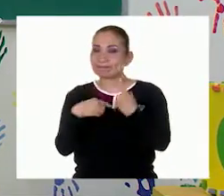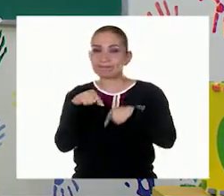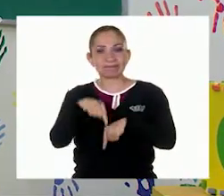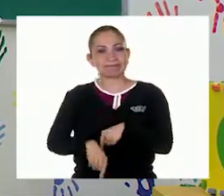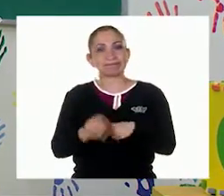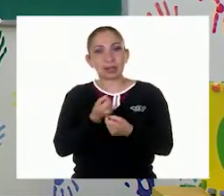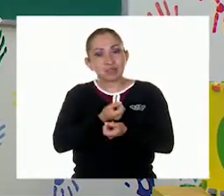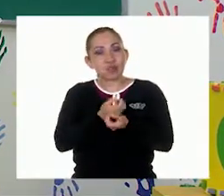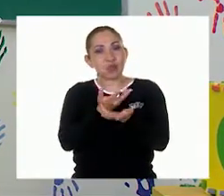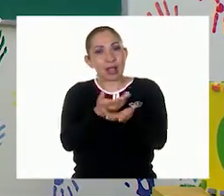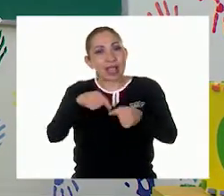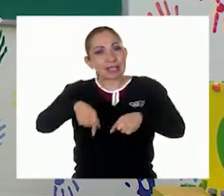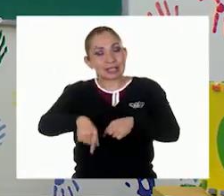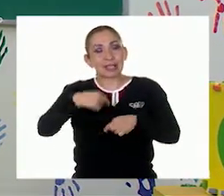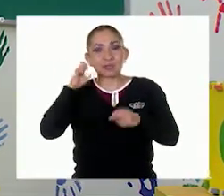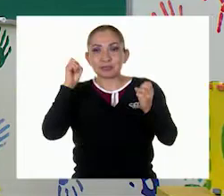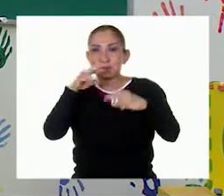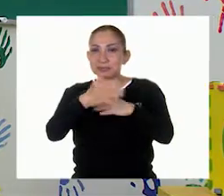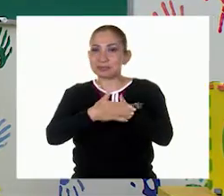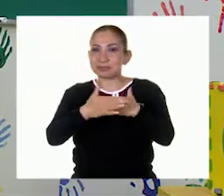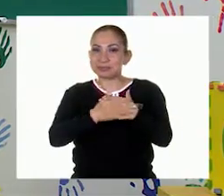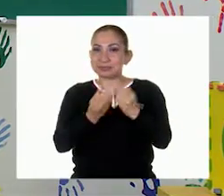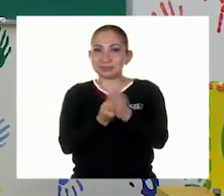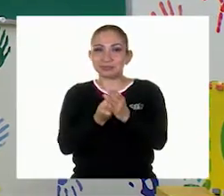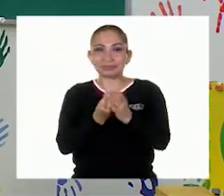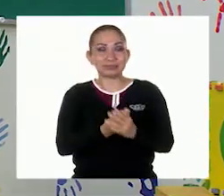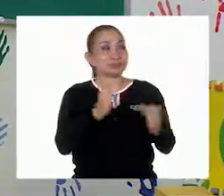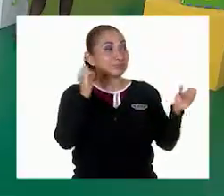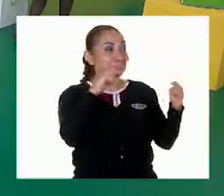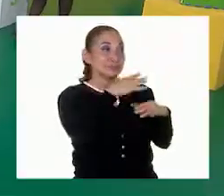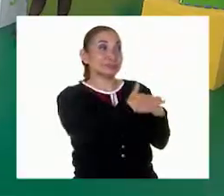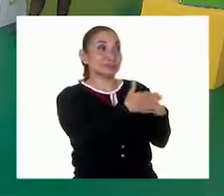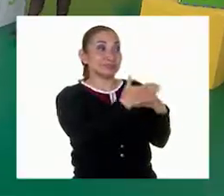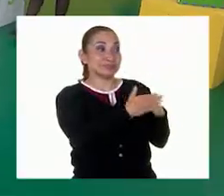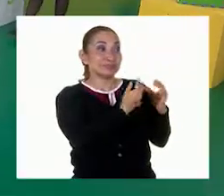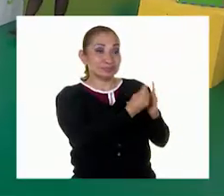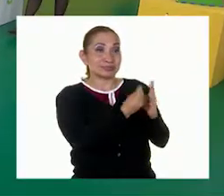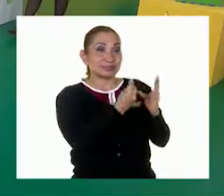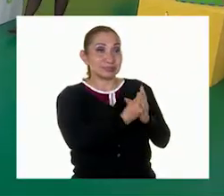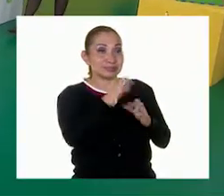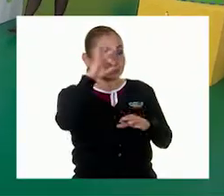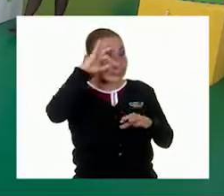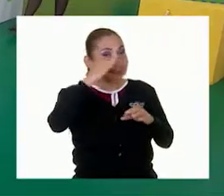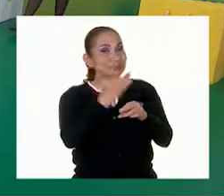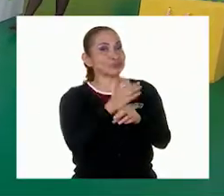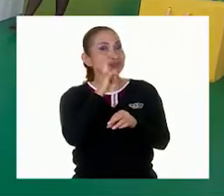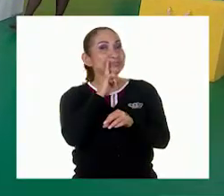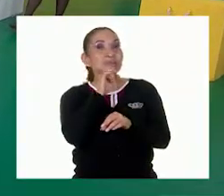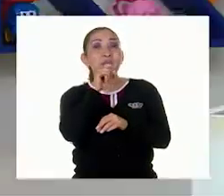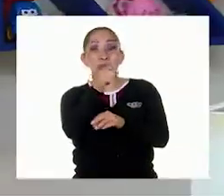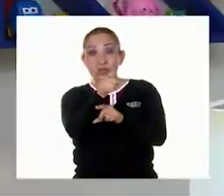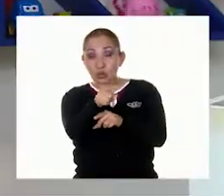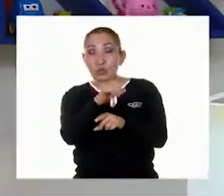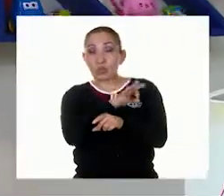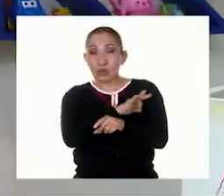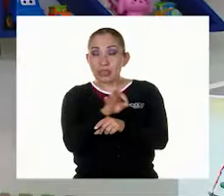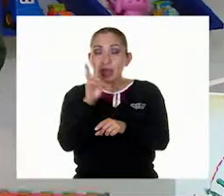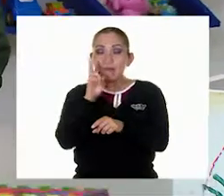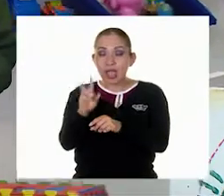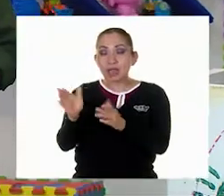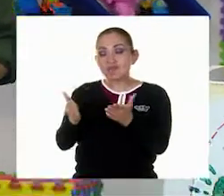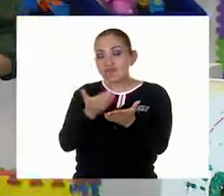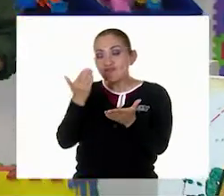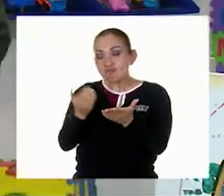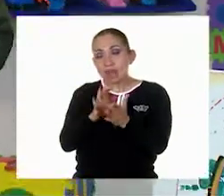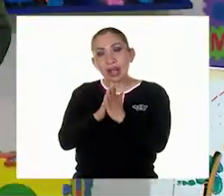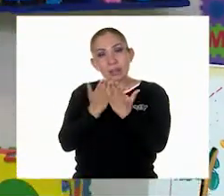ustedes y compartir el día de hoy. Nos vemos en la siguiente clase. Nos vemos en la próxima clase, señoritas. Así es. Para ti, si te es posible, consulta